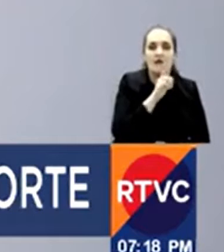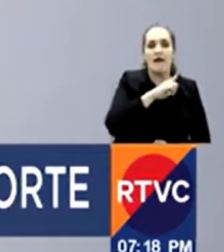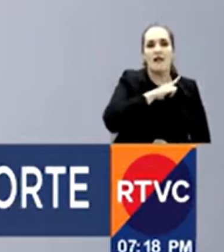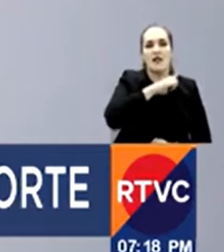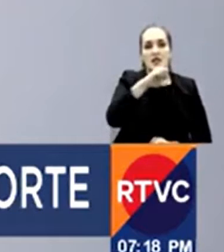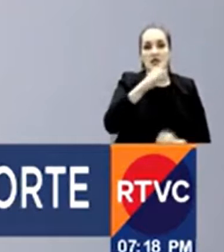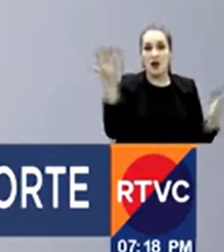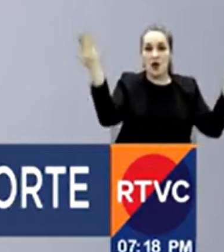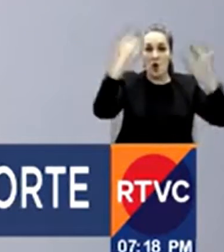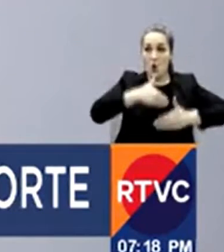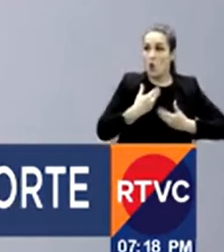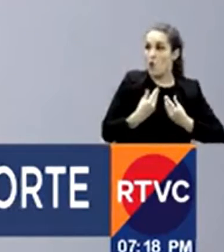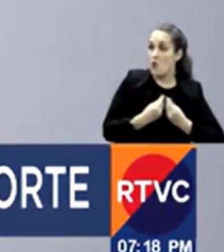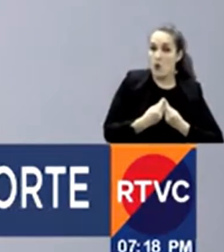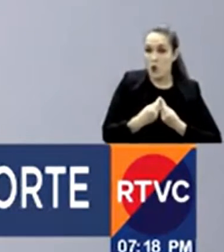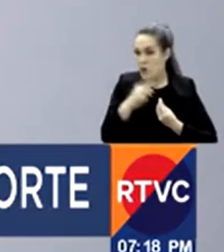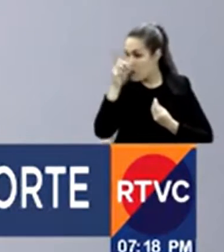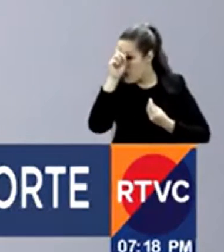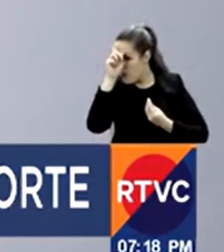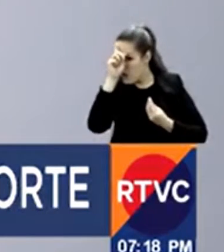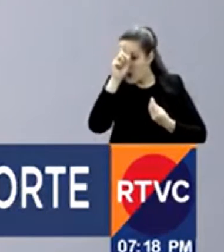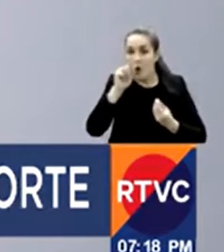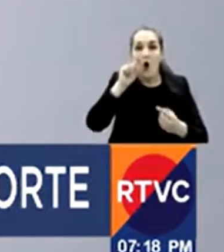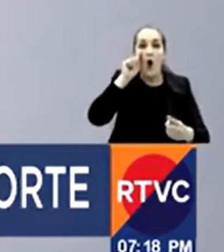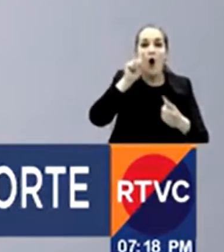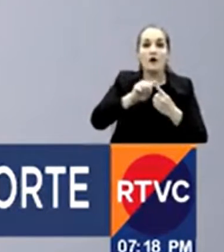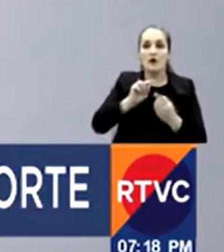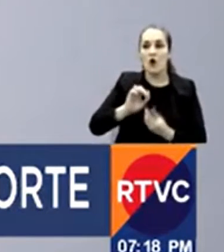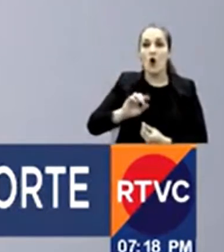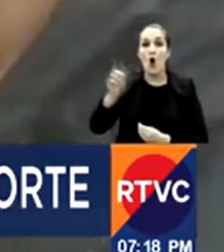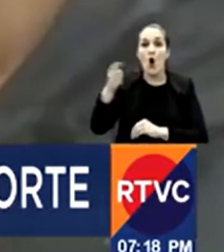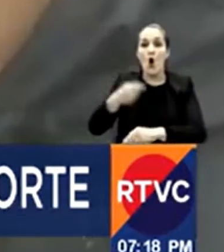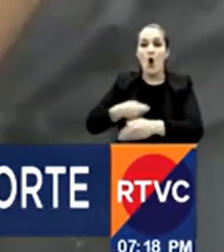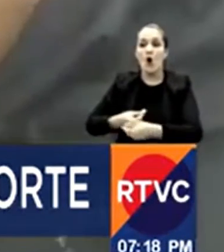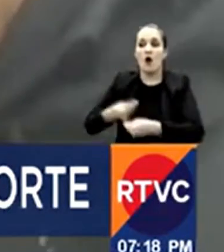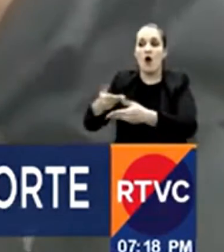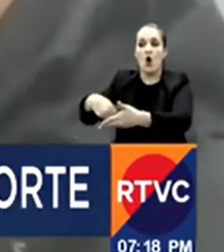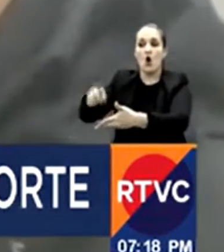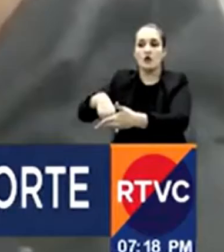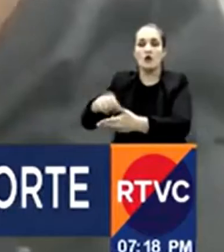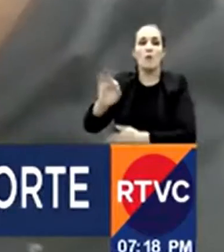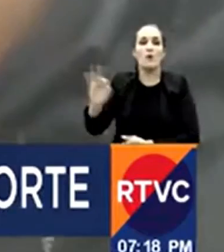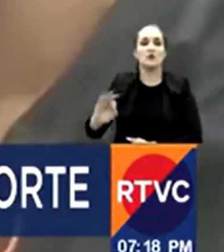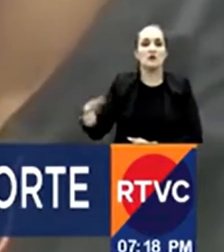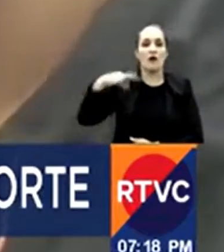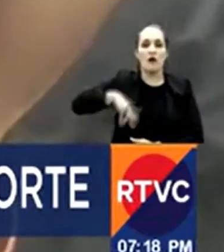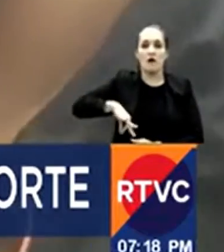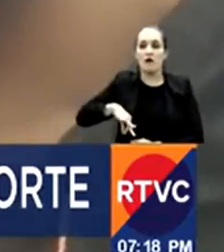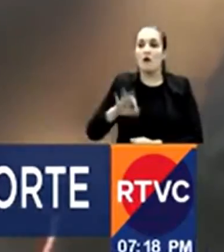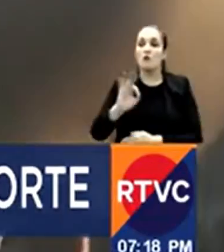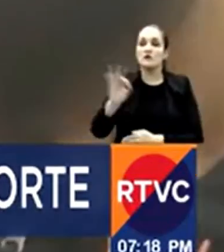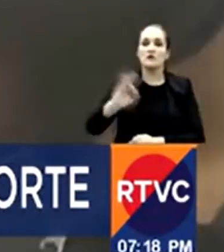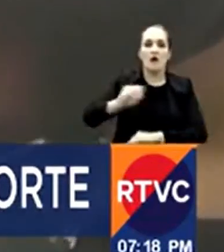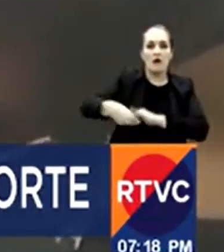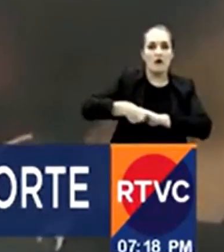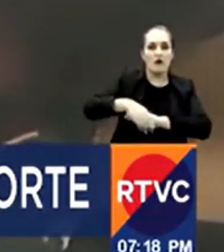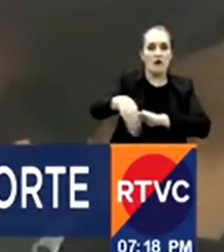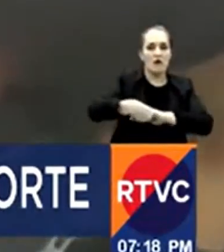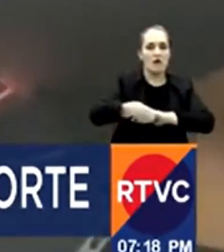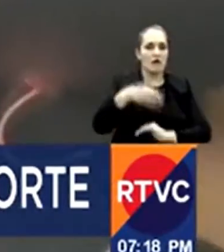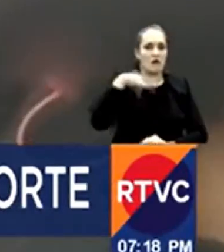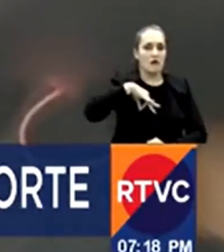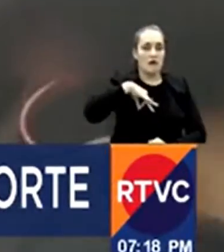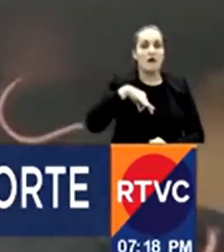una red criminal creada para obtener porcentajes de contratos que entregaban en varios departamentos. El pasado viernes, 9 personas